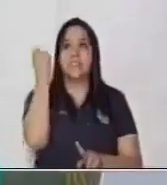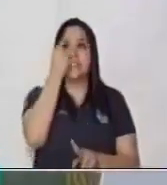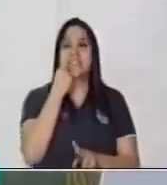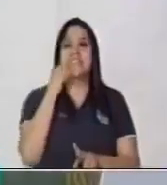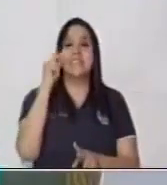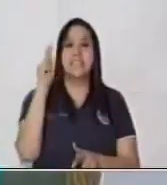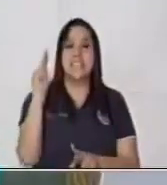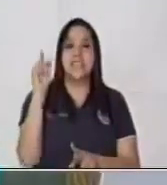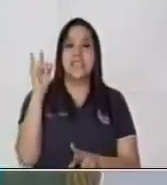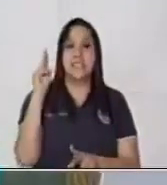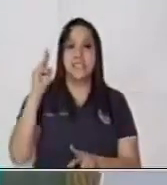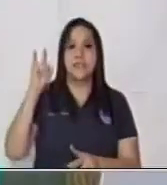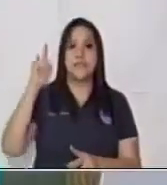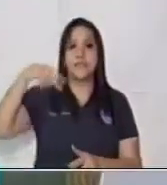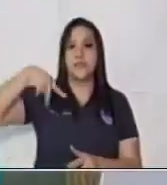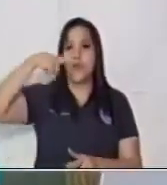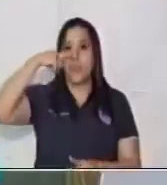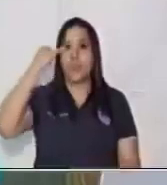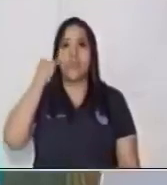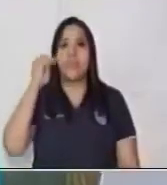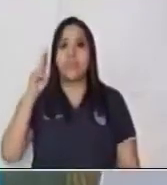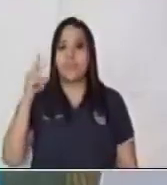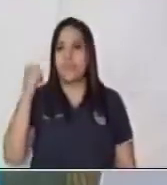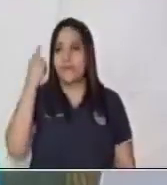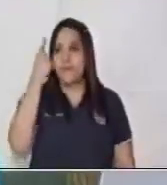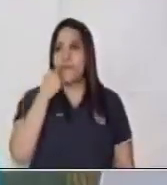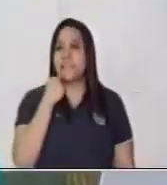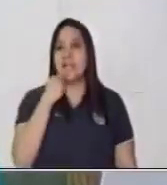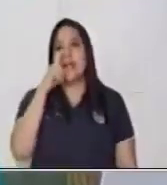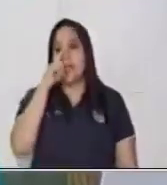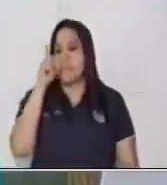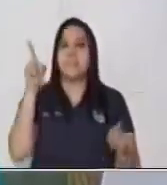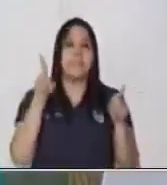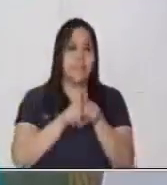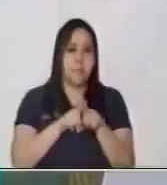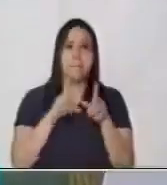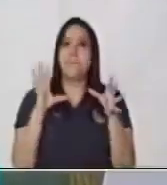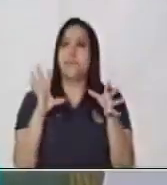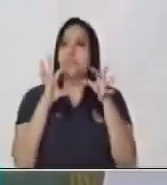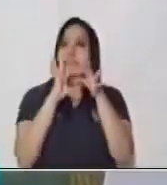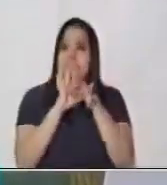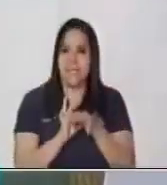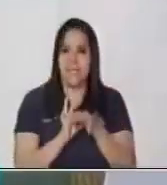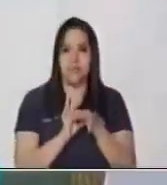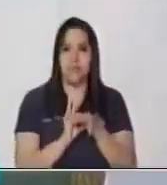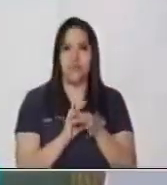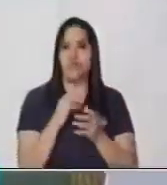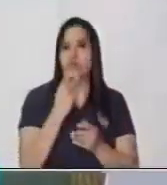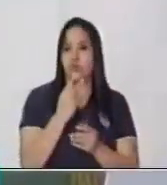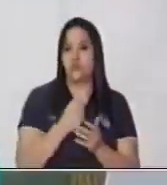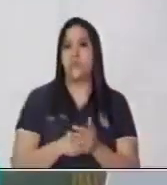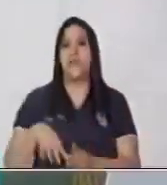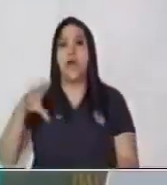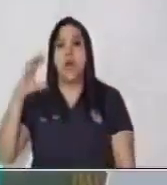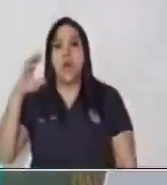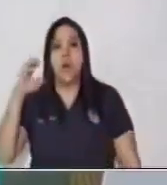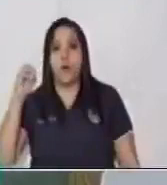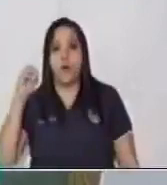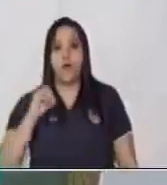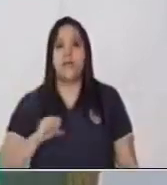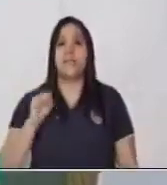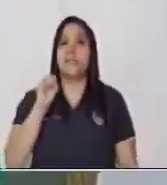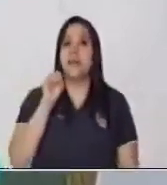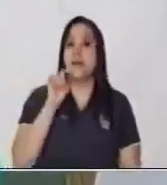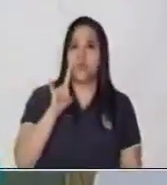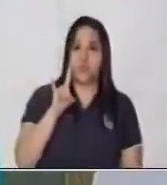disyuntivas. Disyuntivas que también son nexos y intervienen dos, serían la O y